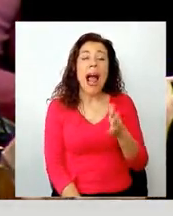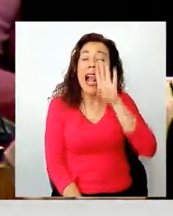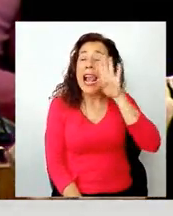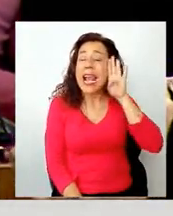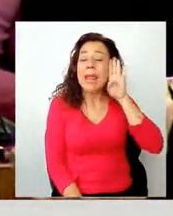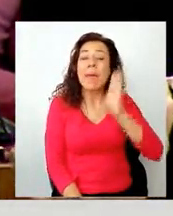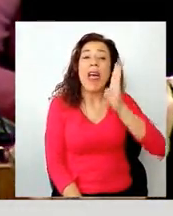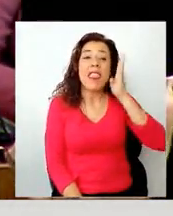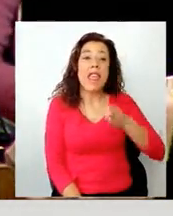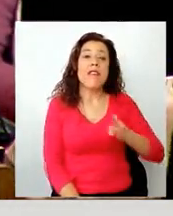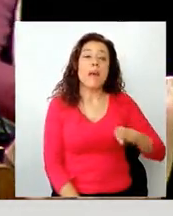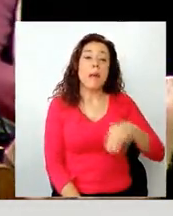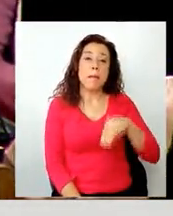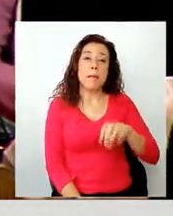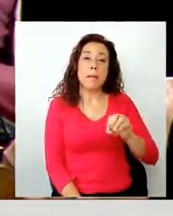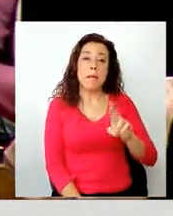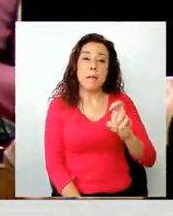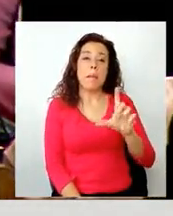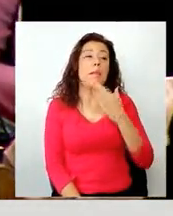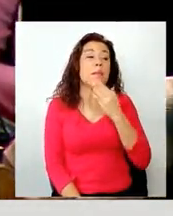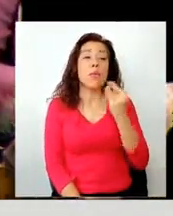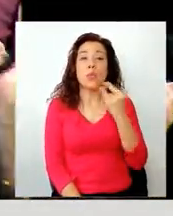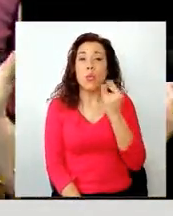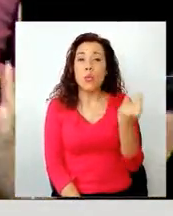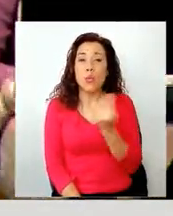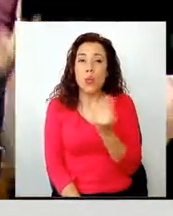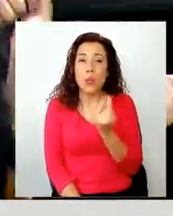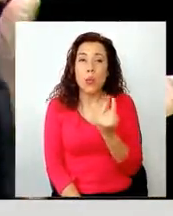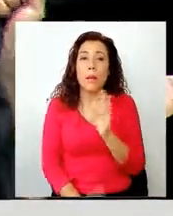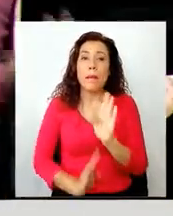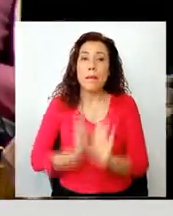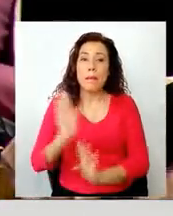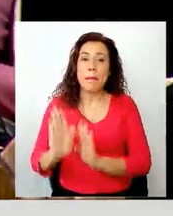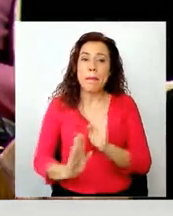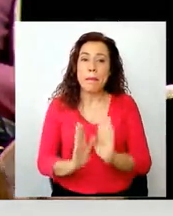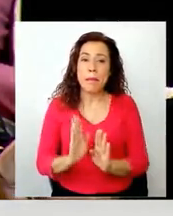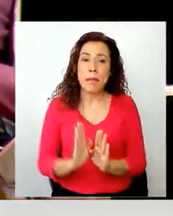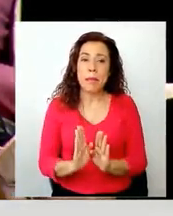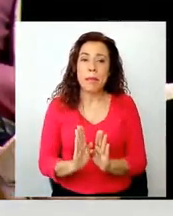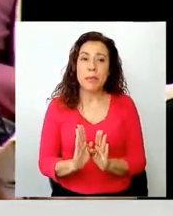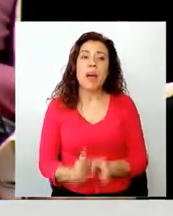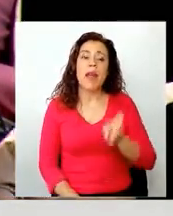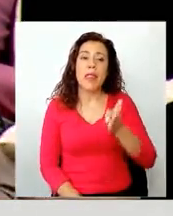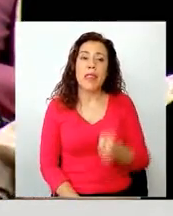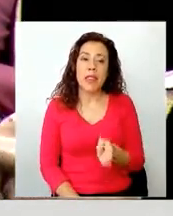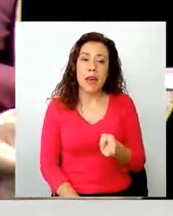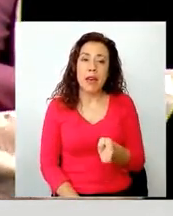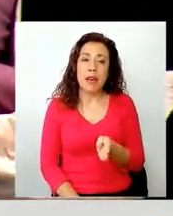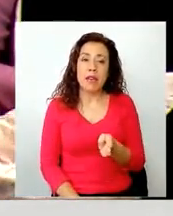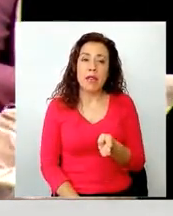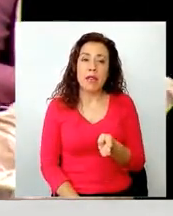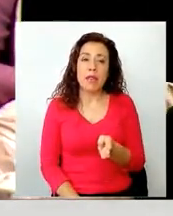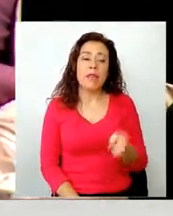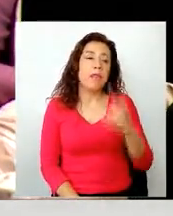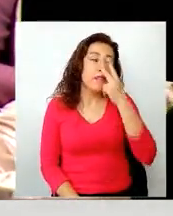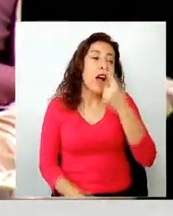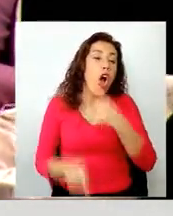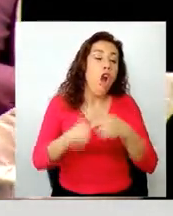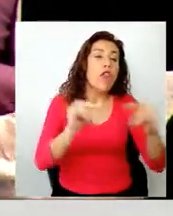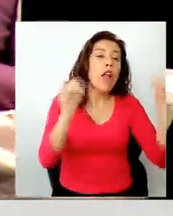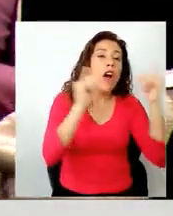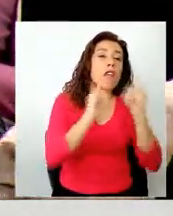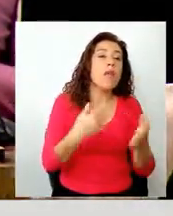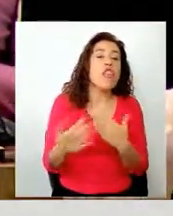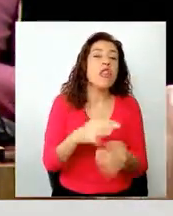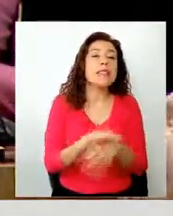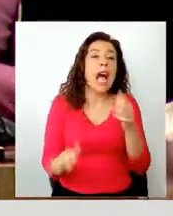Pero con la misma urgencia de la protección es que debemos entonces Buscar nuevas fuentes de agua es urgente no tenemos